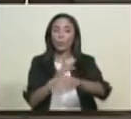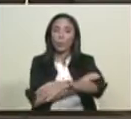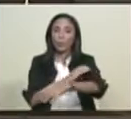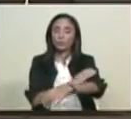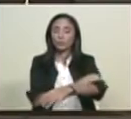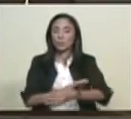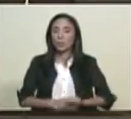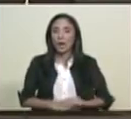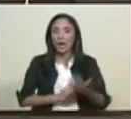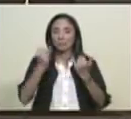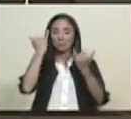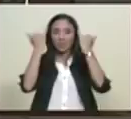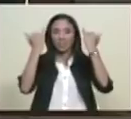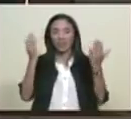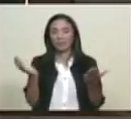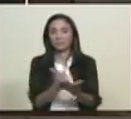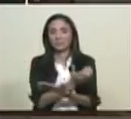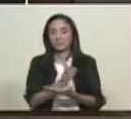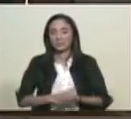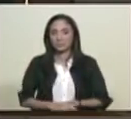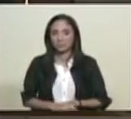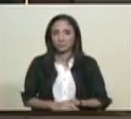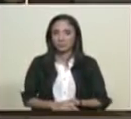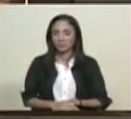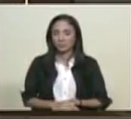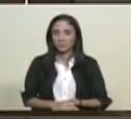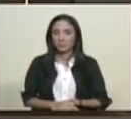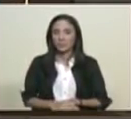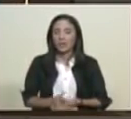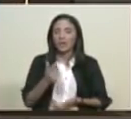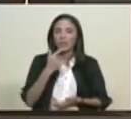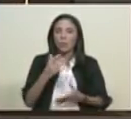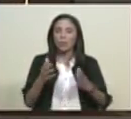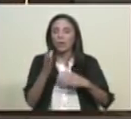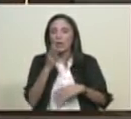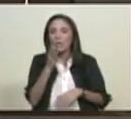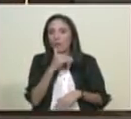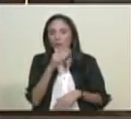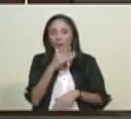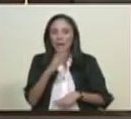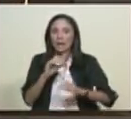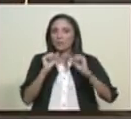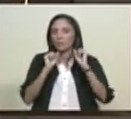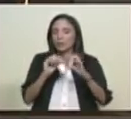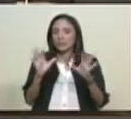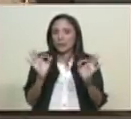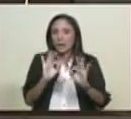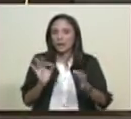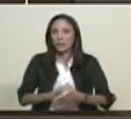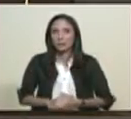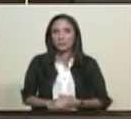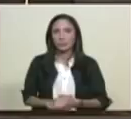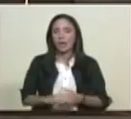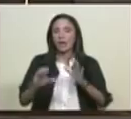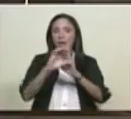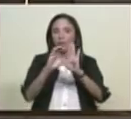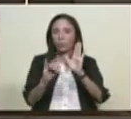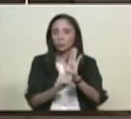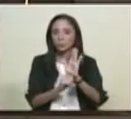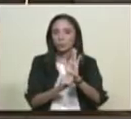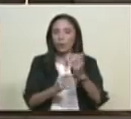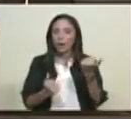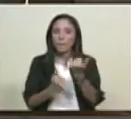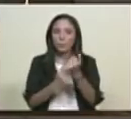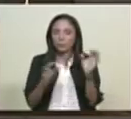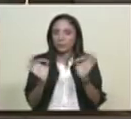inepta, incapaz, que inhabilitó el Poder Legislativo del país. Lo puso en situación de desacato constitucional, bueno,